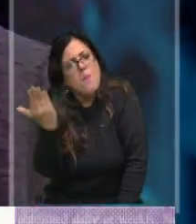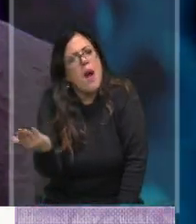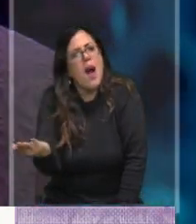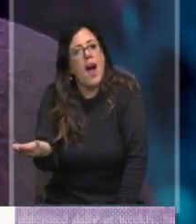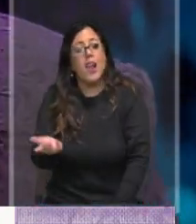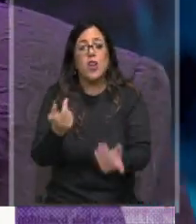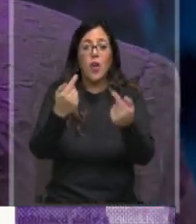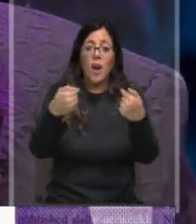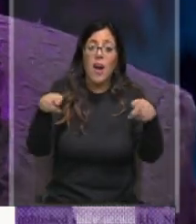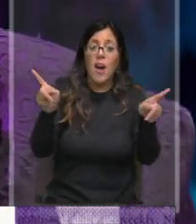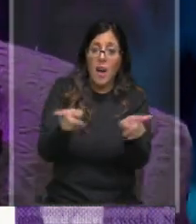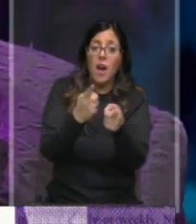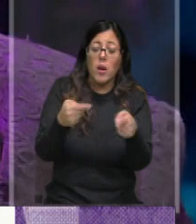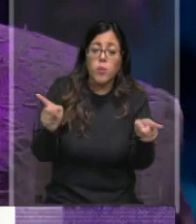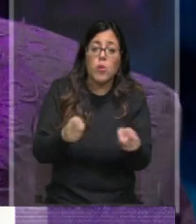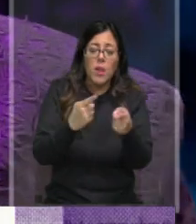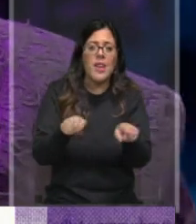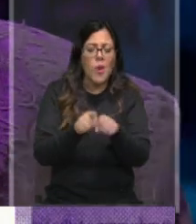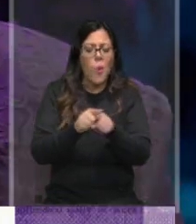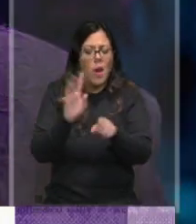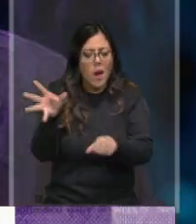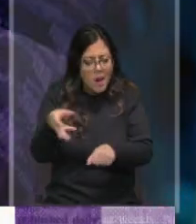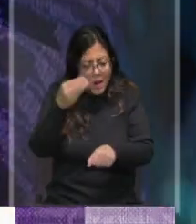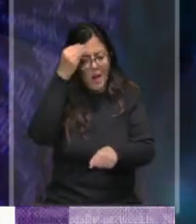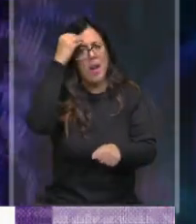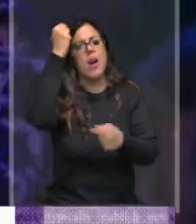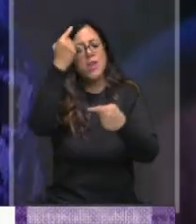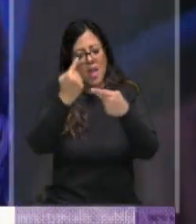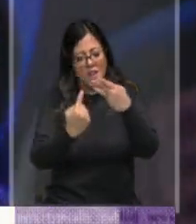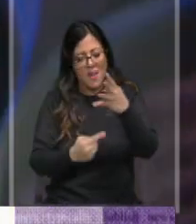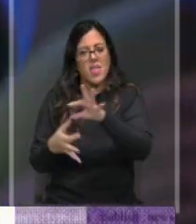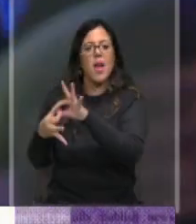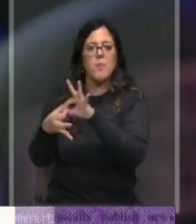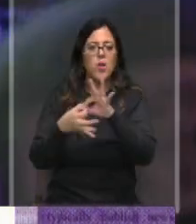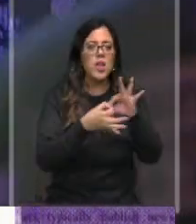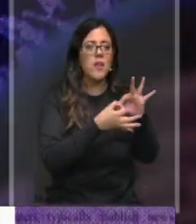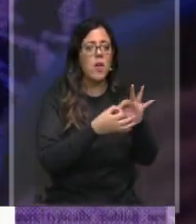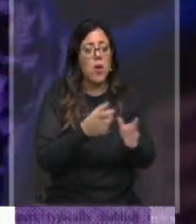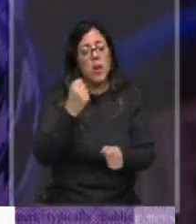Temas que identifican, que dejan huella por distintos motivos.